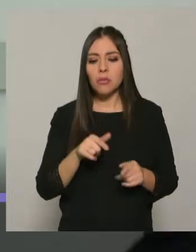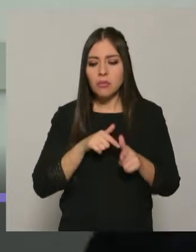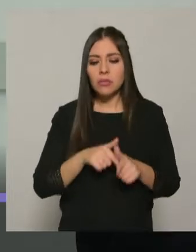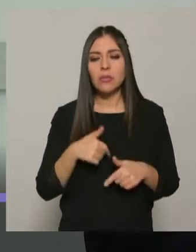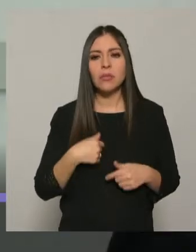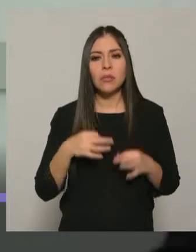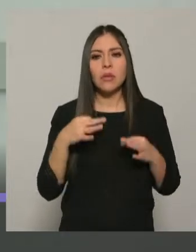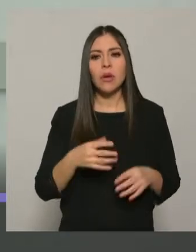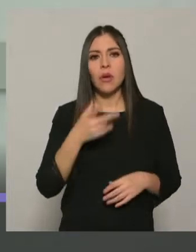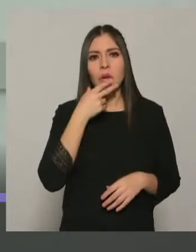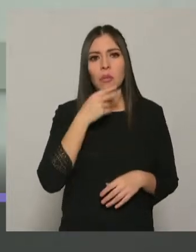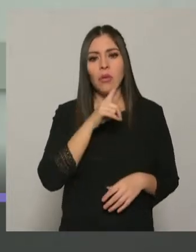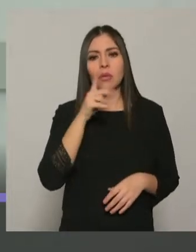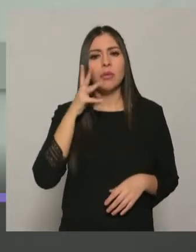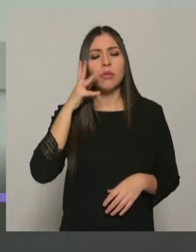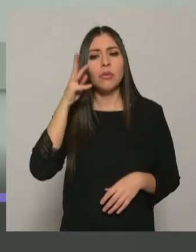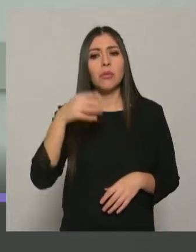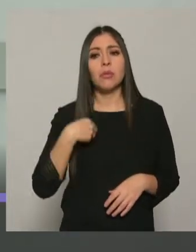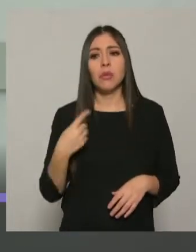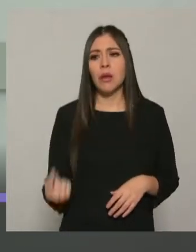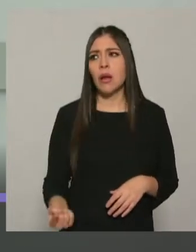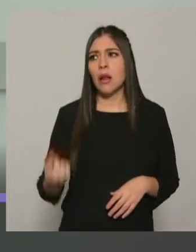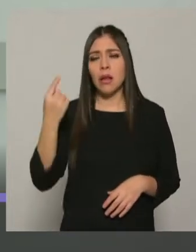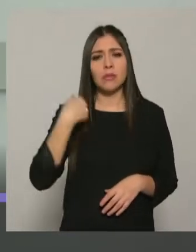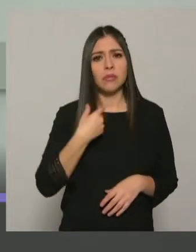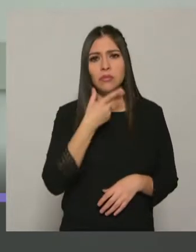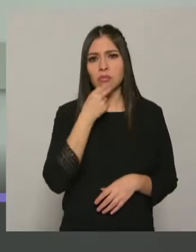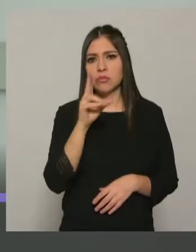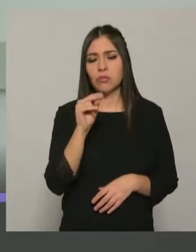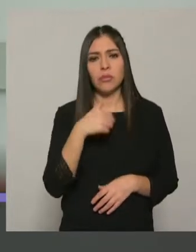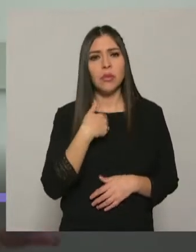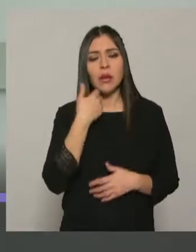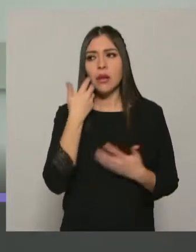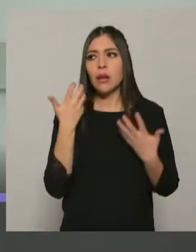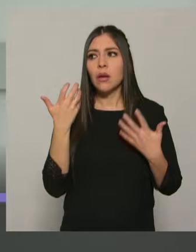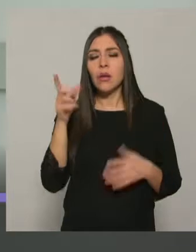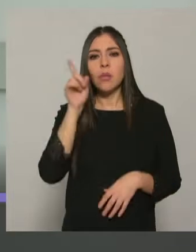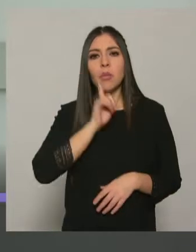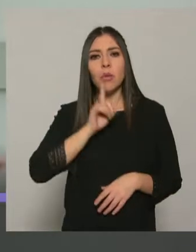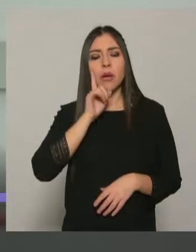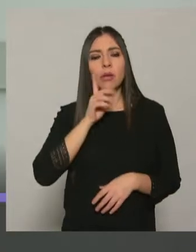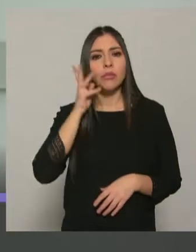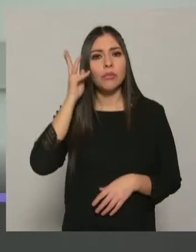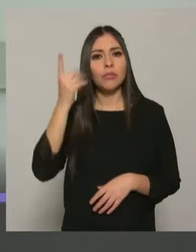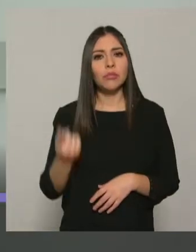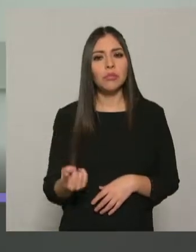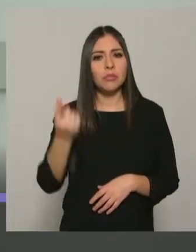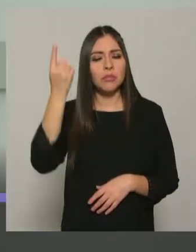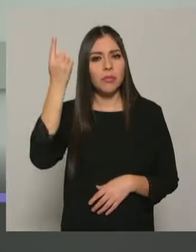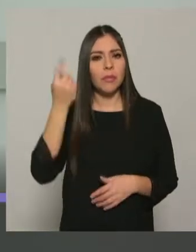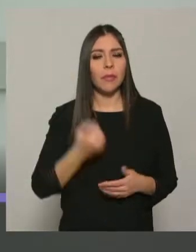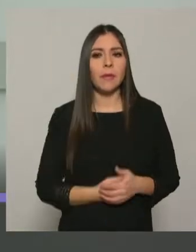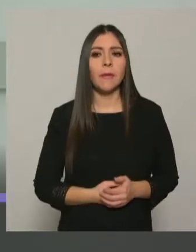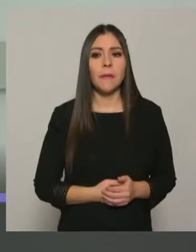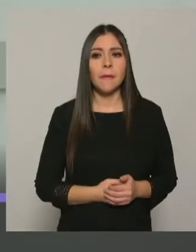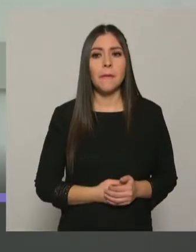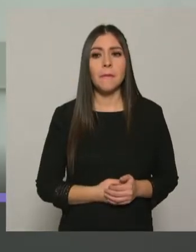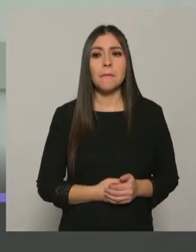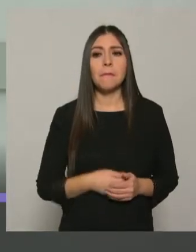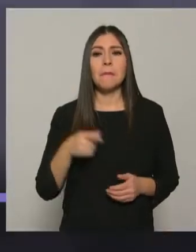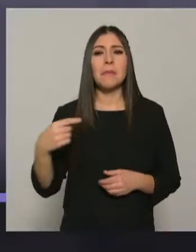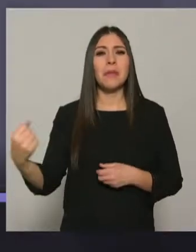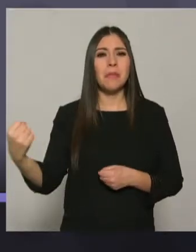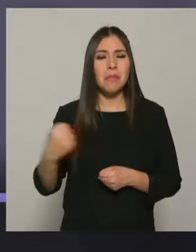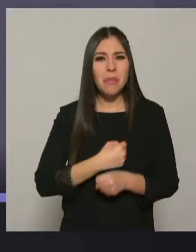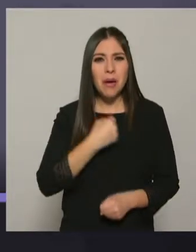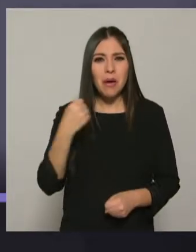dije, ¿sabes qué? Yo de grande yo voy a ser una señora, ¿no? No, de nada sirvió los golpes, de nada sirvió haberme inscrito en